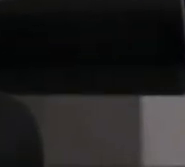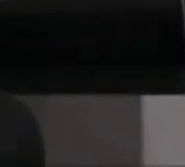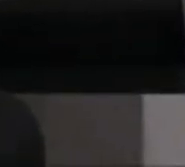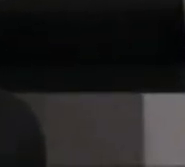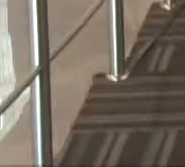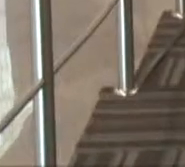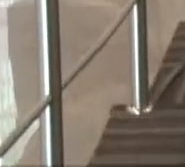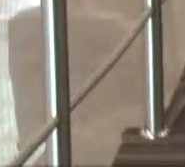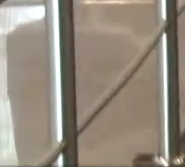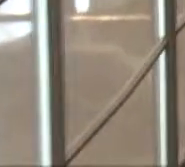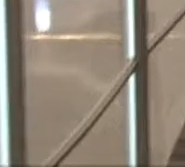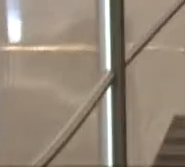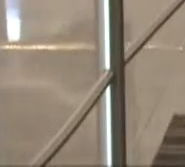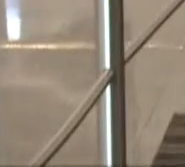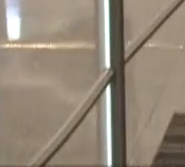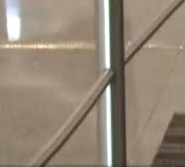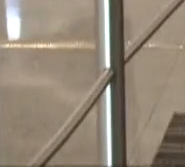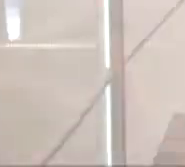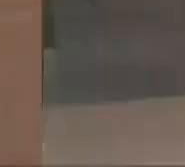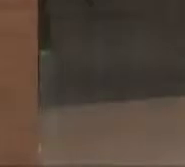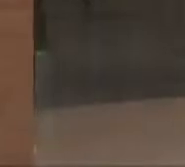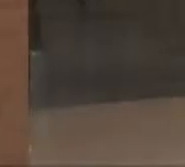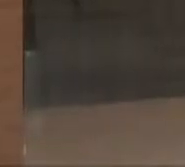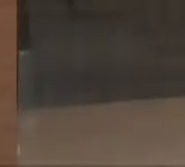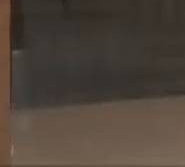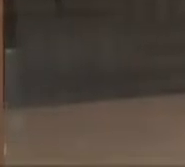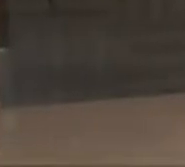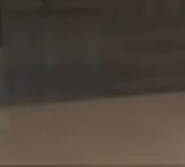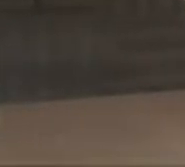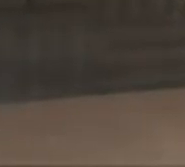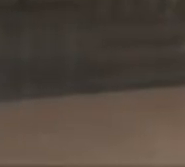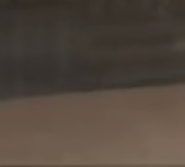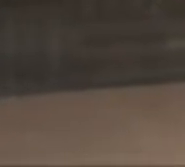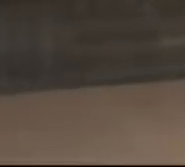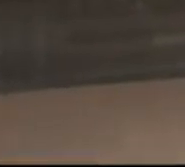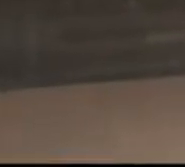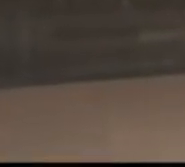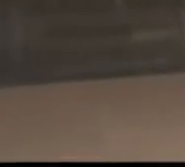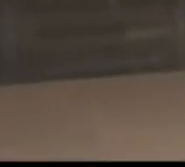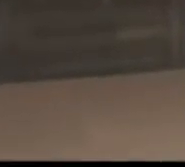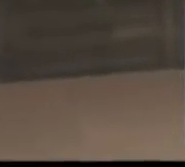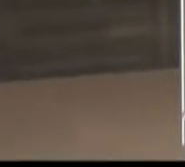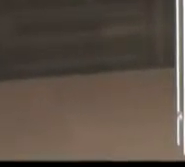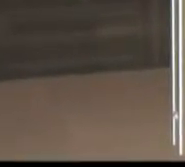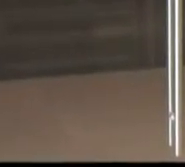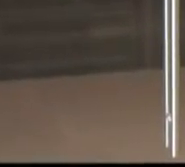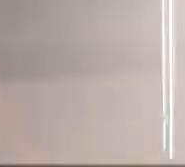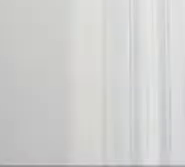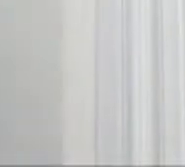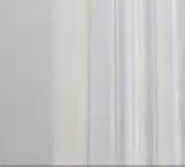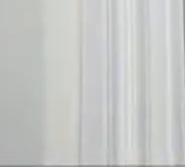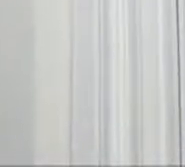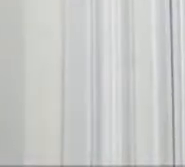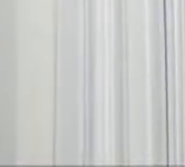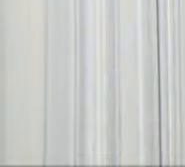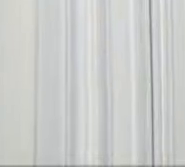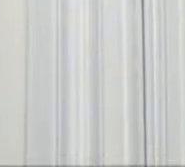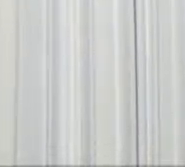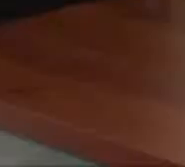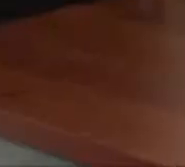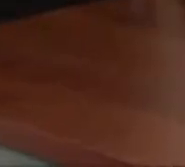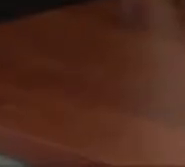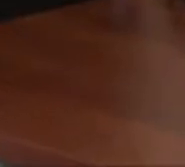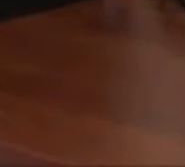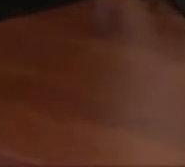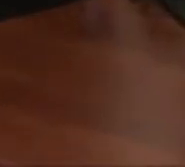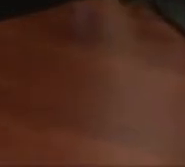equipos requeridos por protección civil se cuenta con una brigada de protección civil debidamente identificada y servicio médico